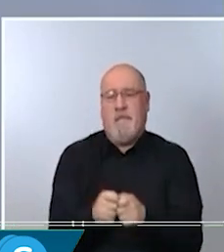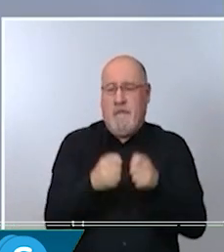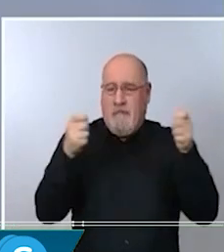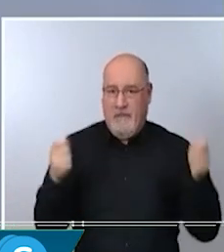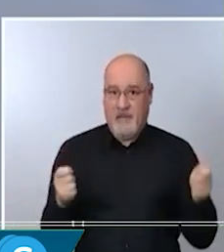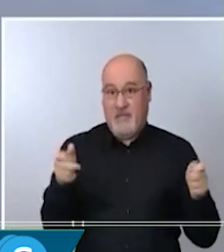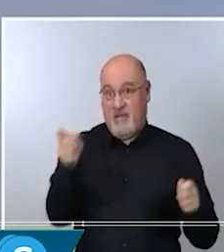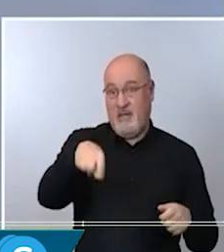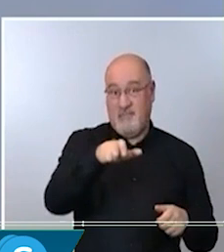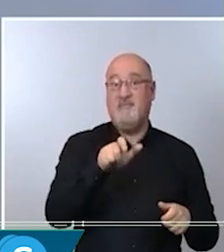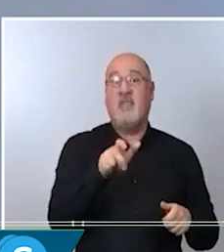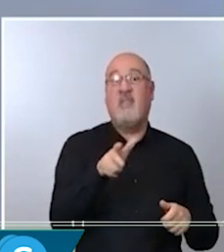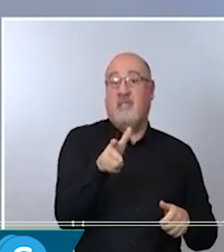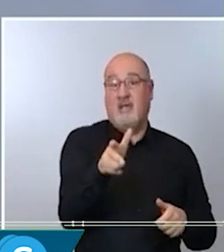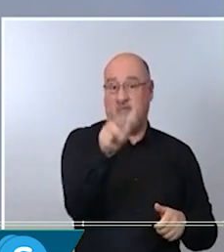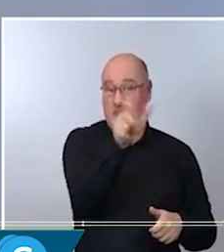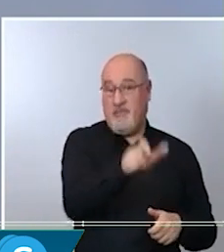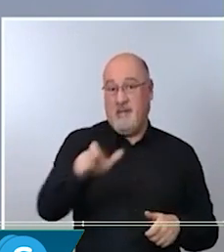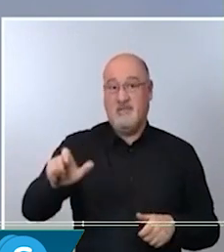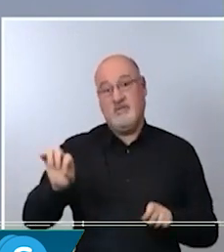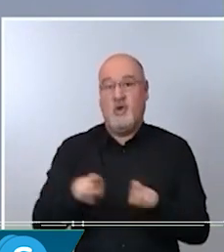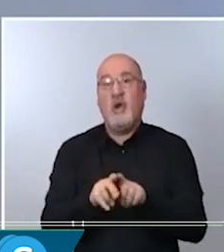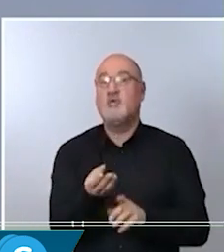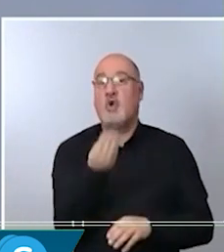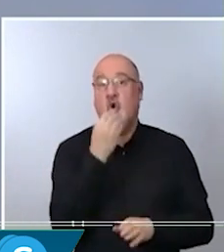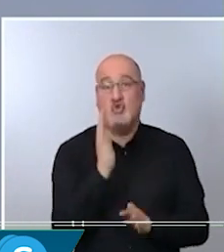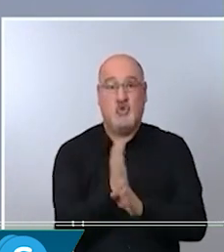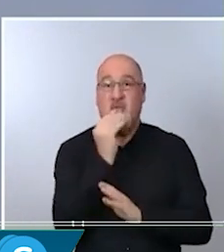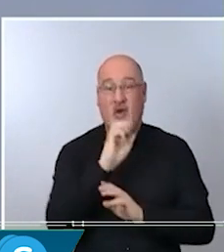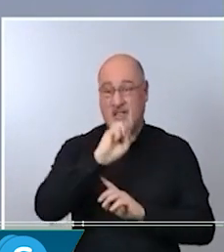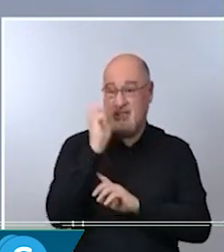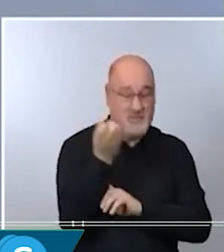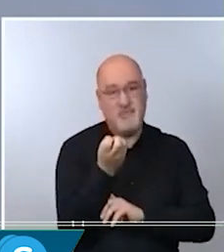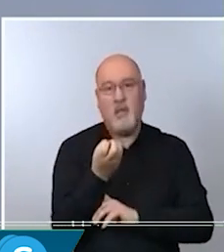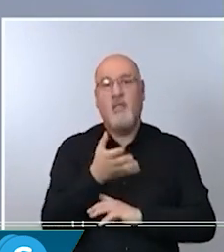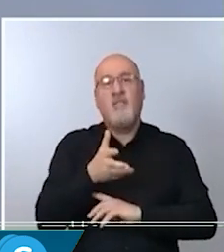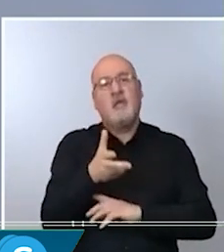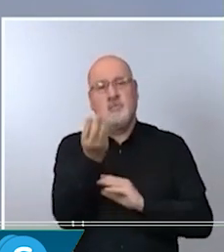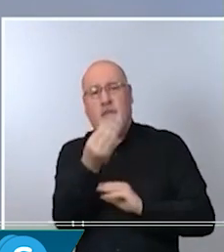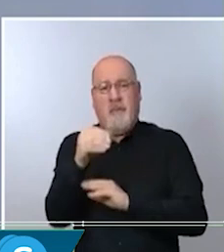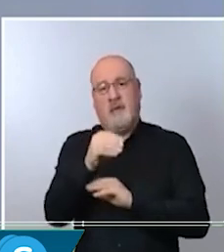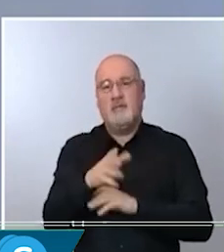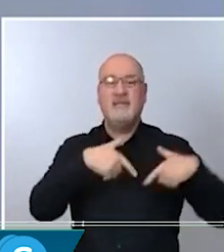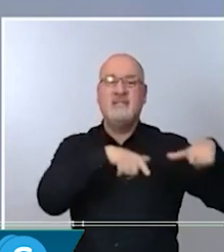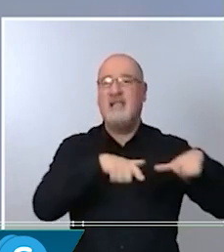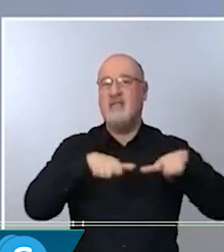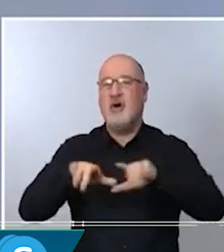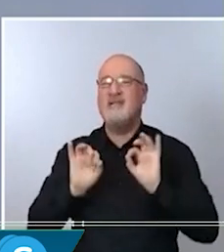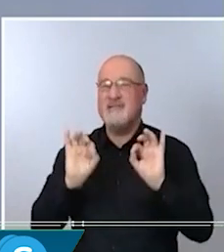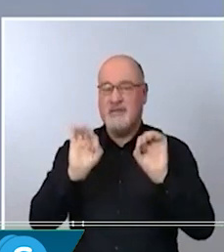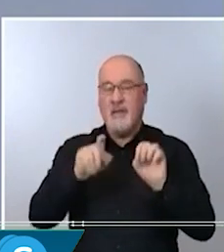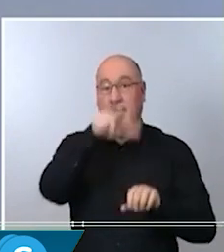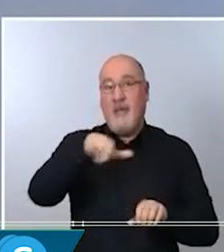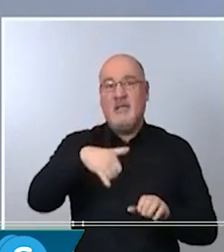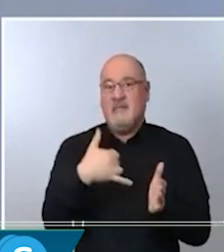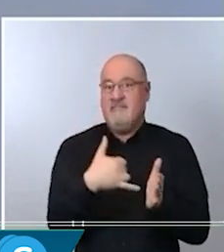ofrecer soluciones que se están llevando a cabo de fortalecer la sostenibilidad, mejorar la eficiencia, crear más valor